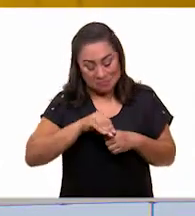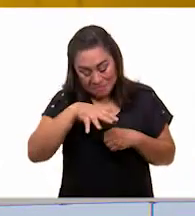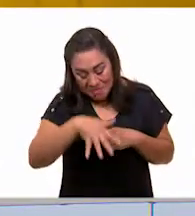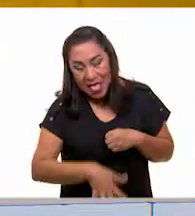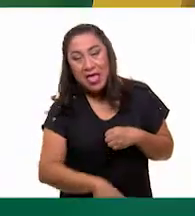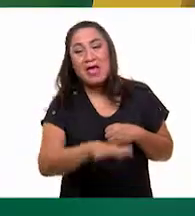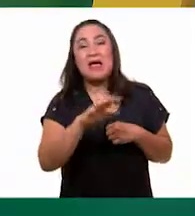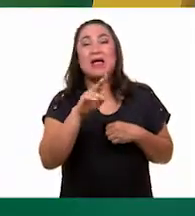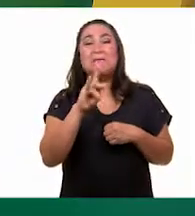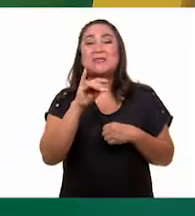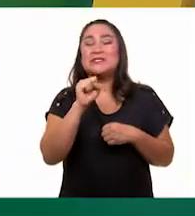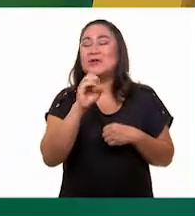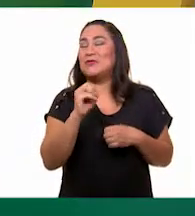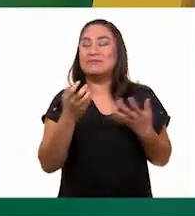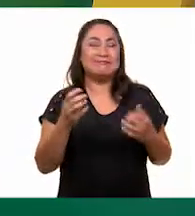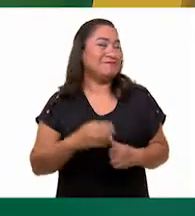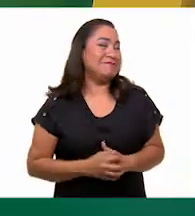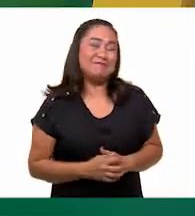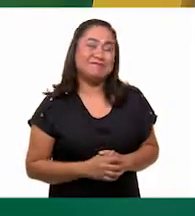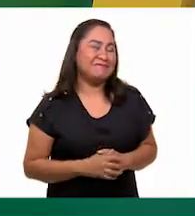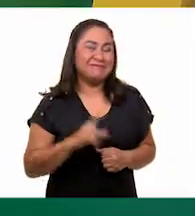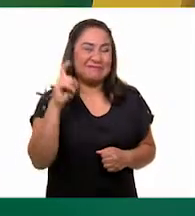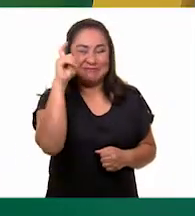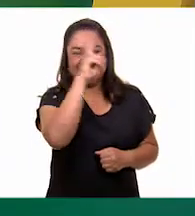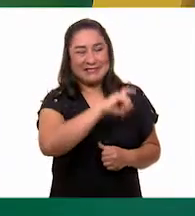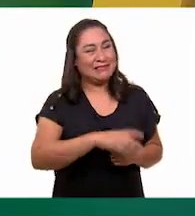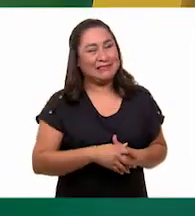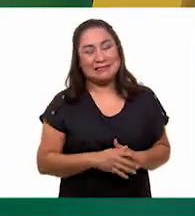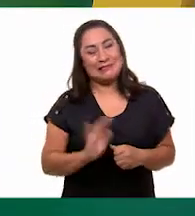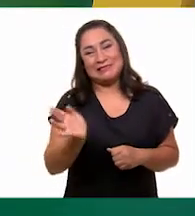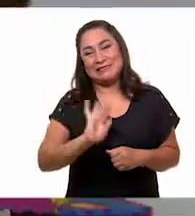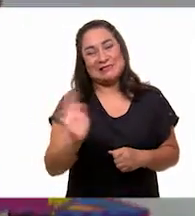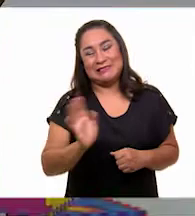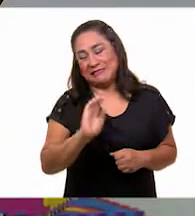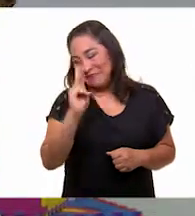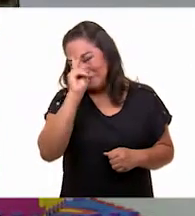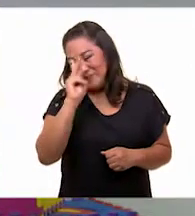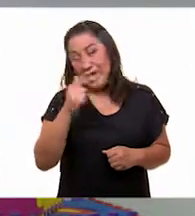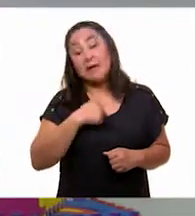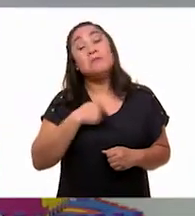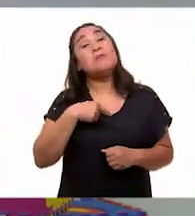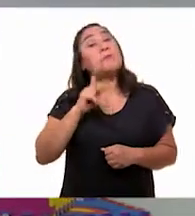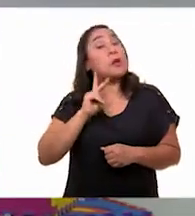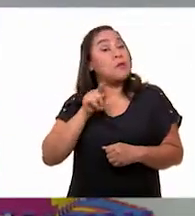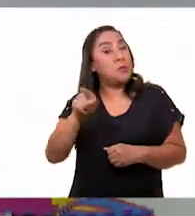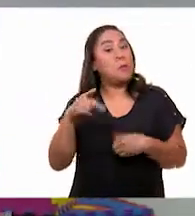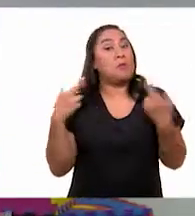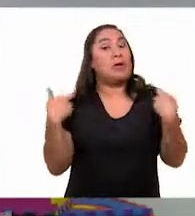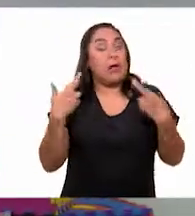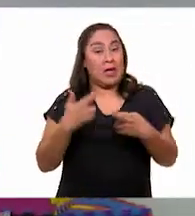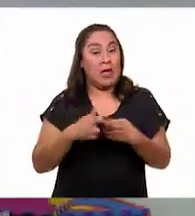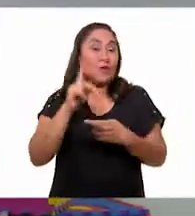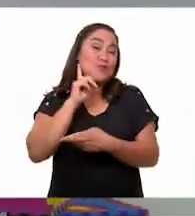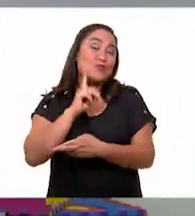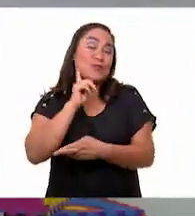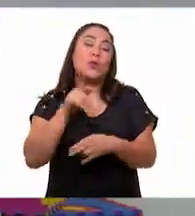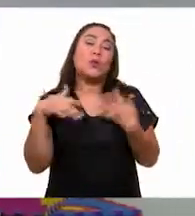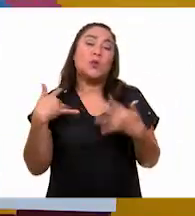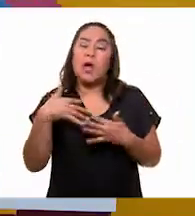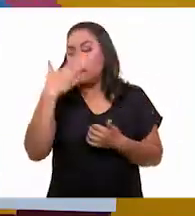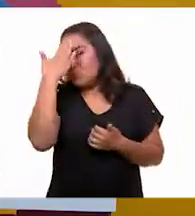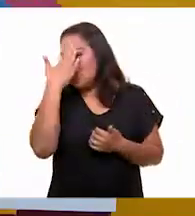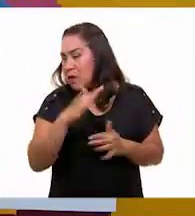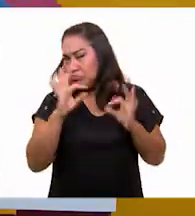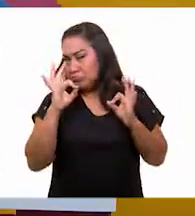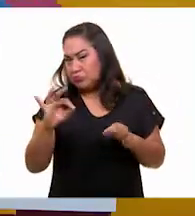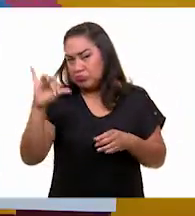el piso. No, la verdad es que sería un desastre. Pero la maestra Angie afortunadamente lo hace muy bien